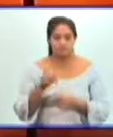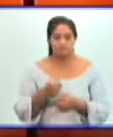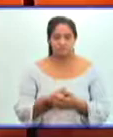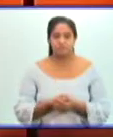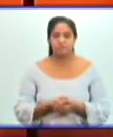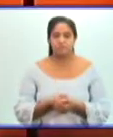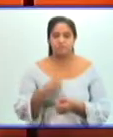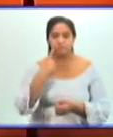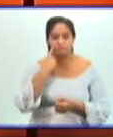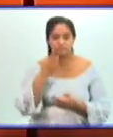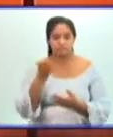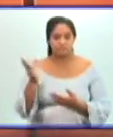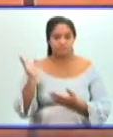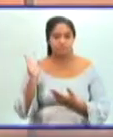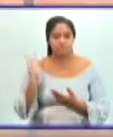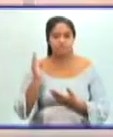dice.